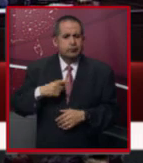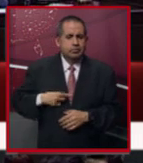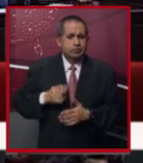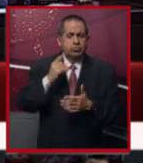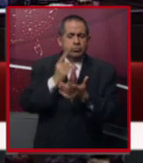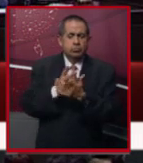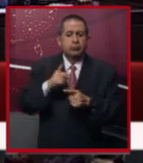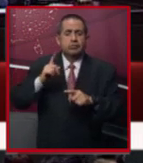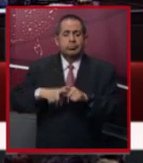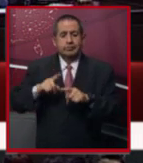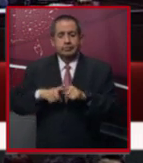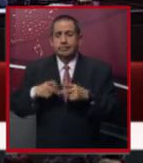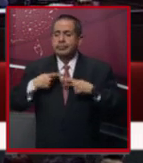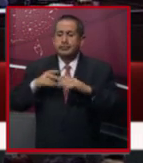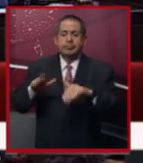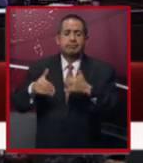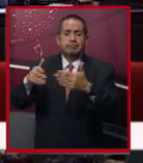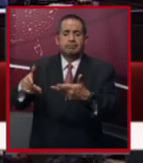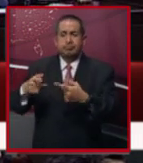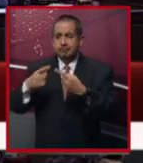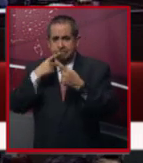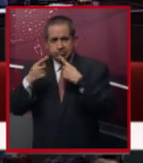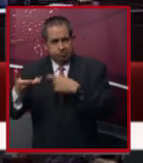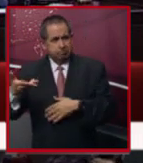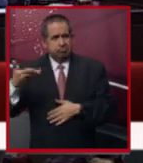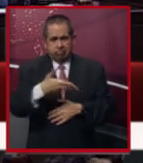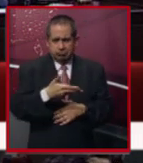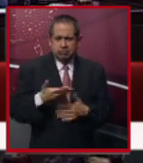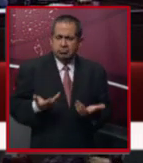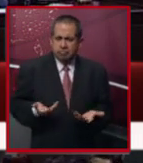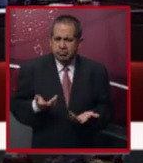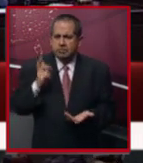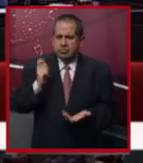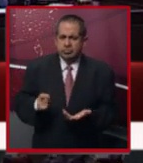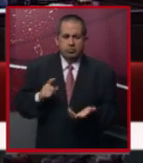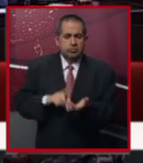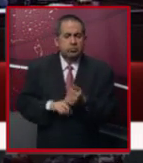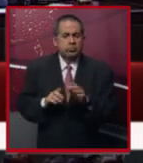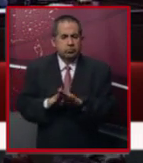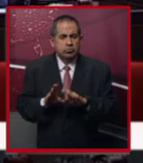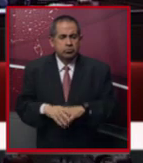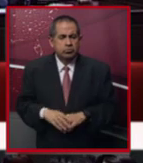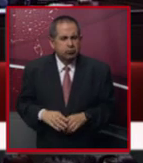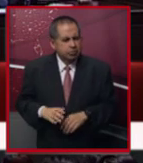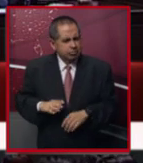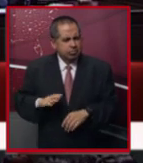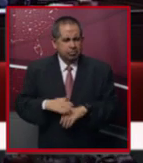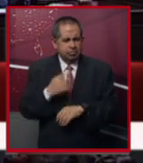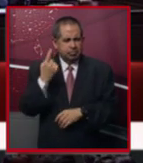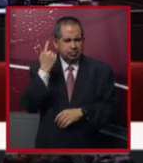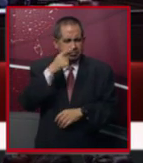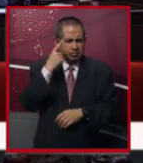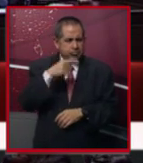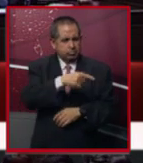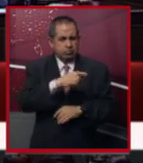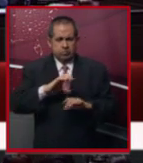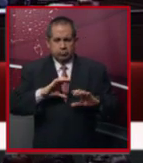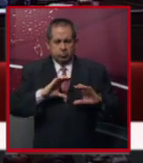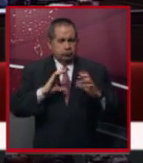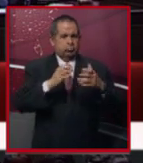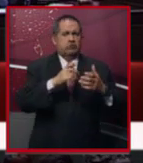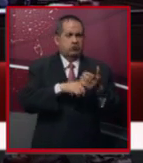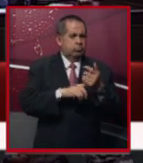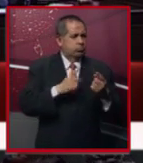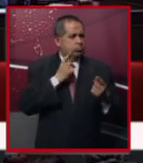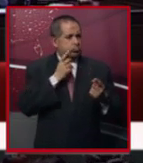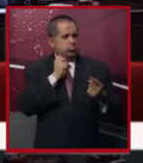únicamente facultad de los ciudadanos solicitarlo? Quiero decir, ¿por qué permitir que el Congreso o